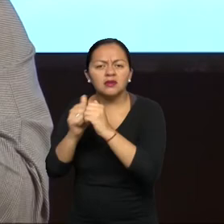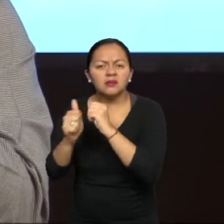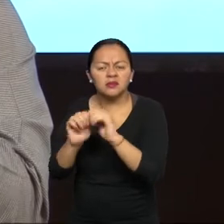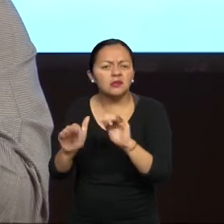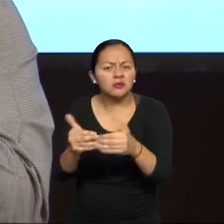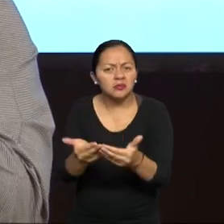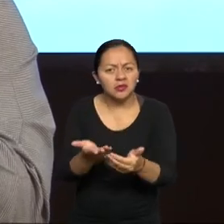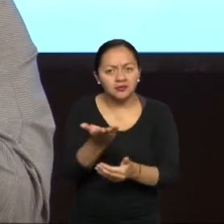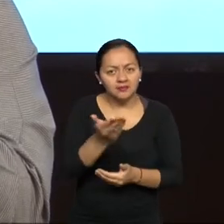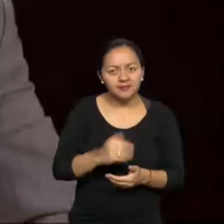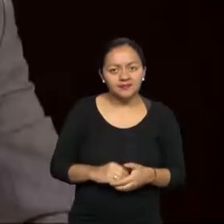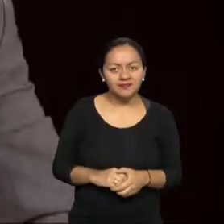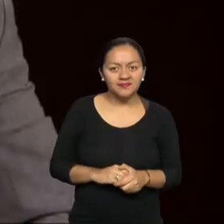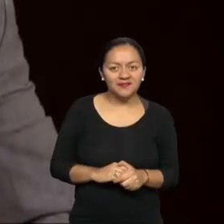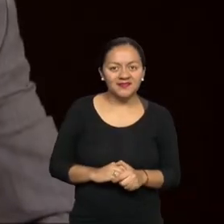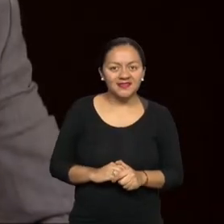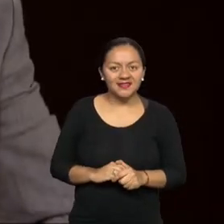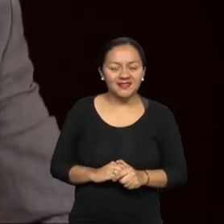y la recreación?